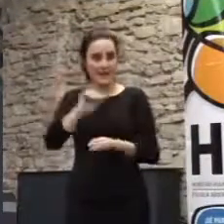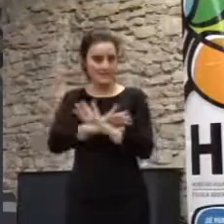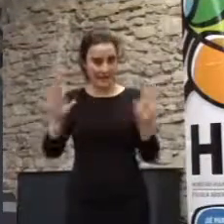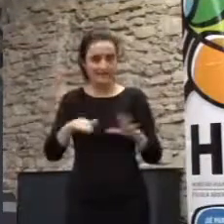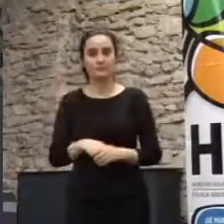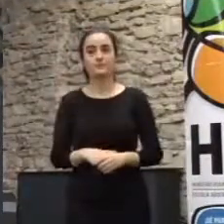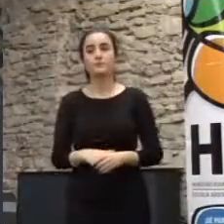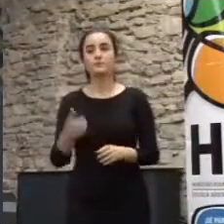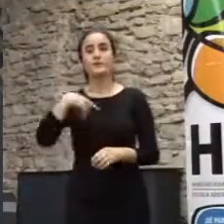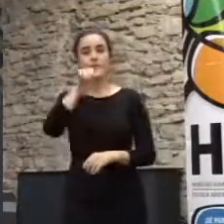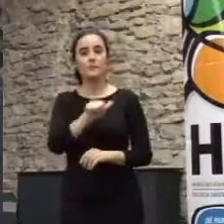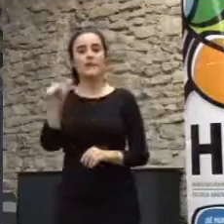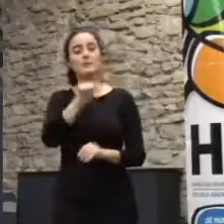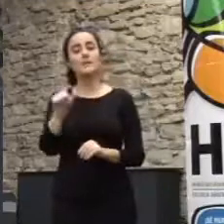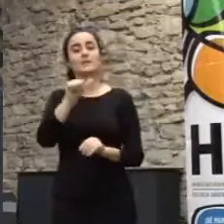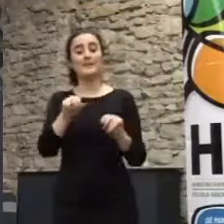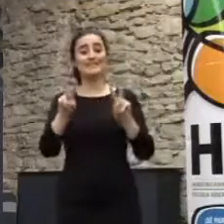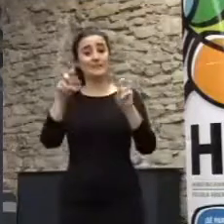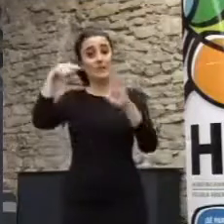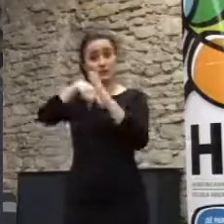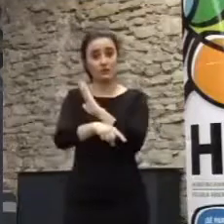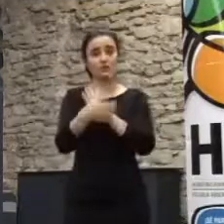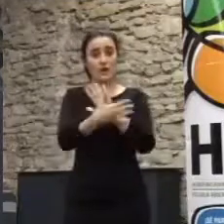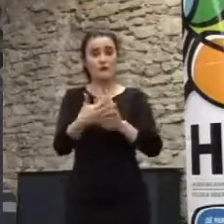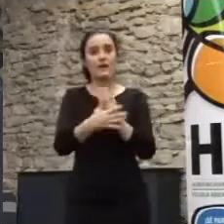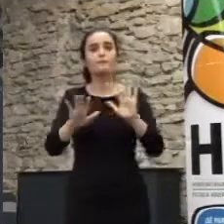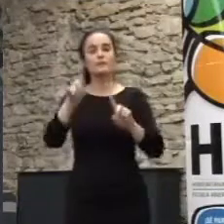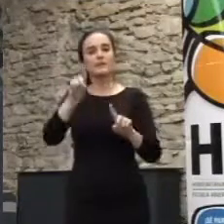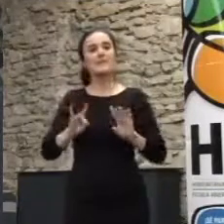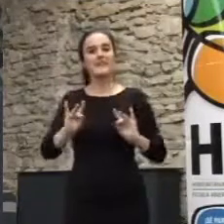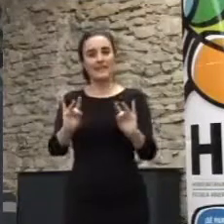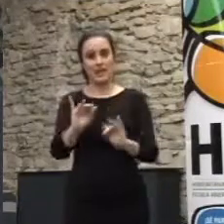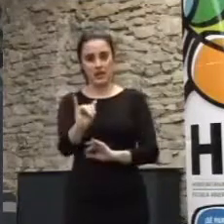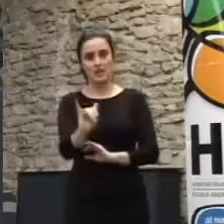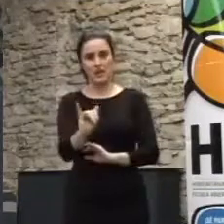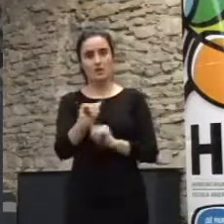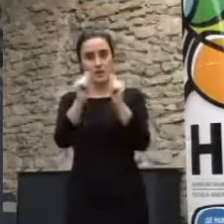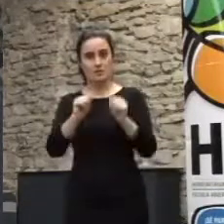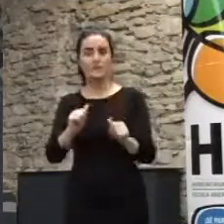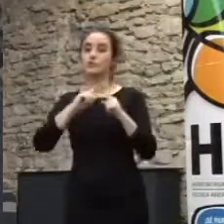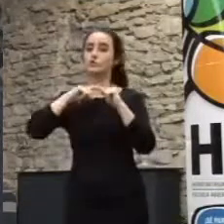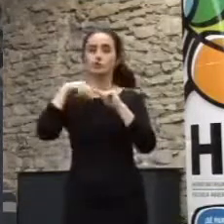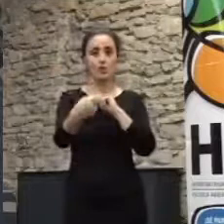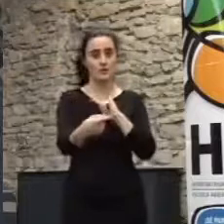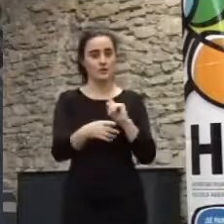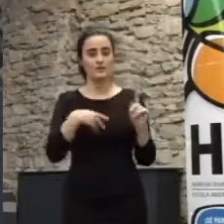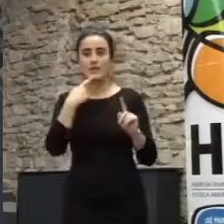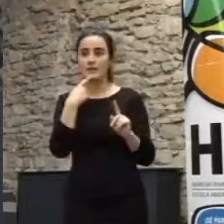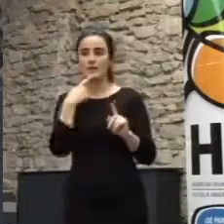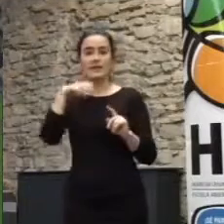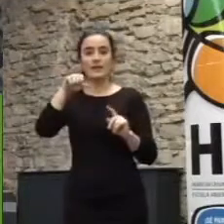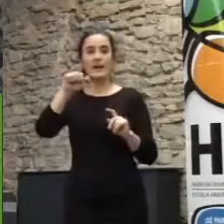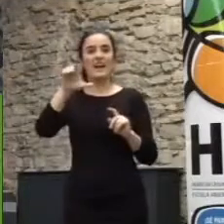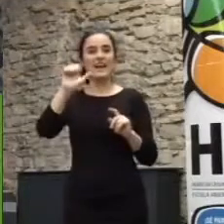formato semanal tratamos los temas en profundidad, pero luego disponemos de una edición digital diaria en alea.eus